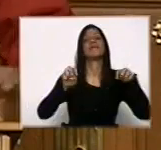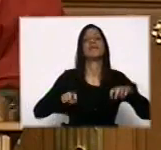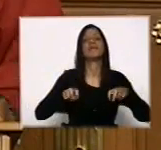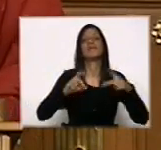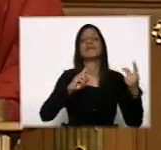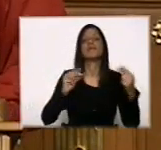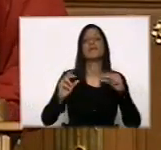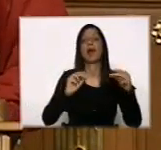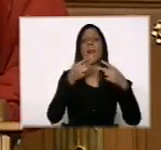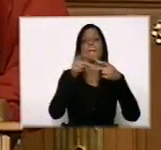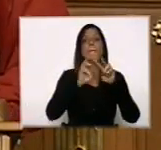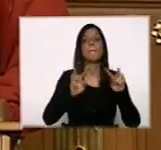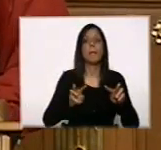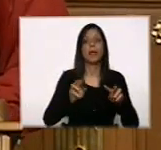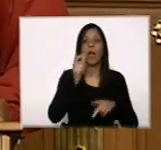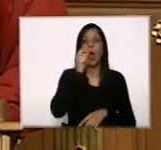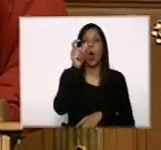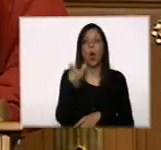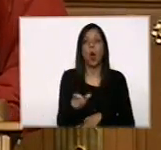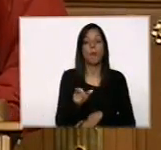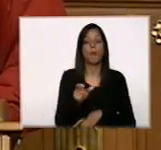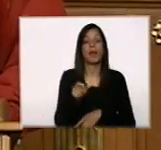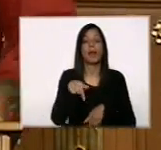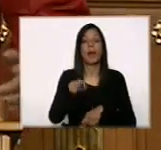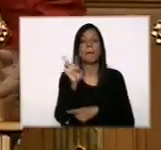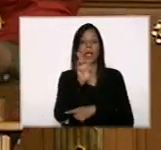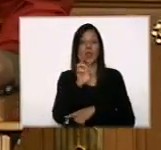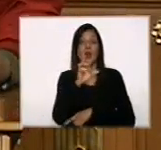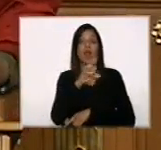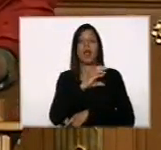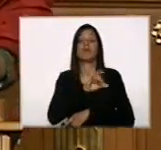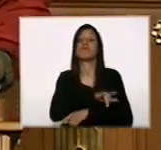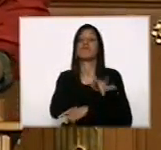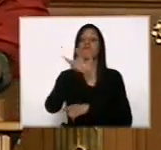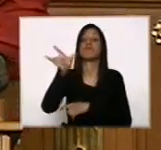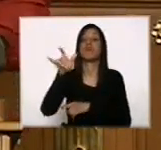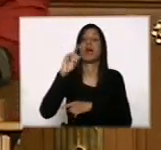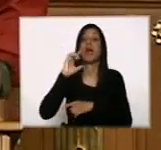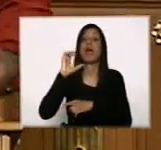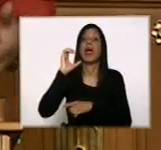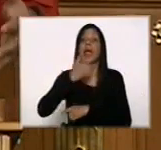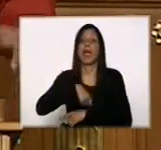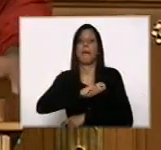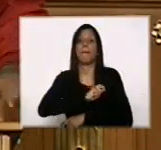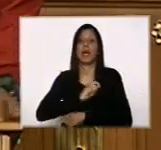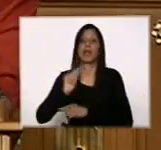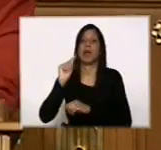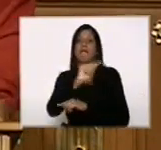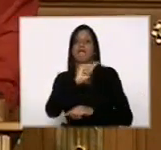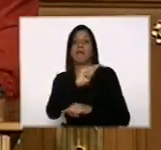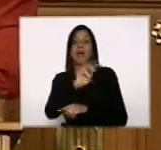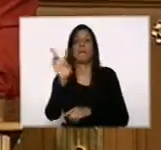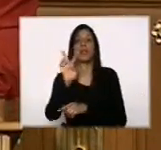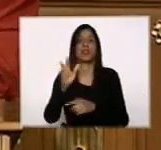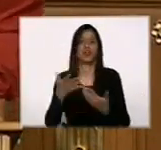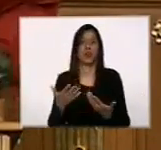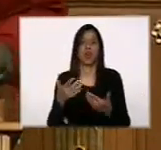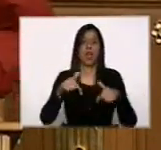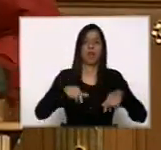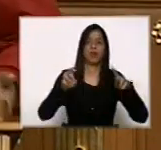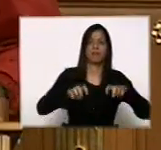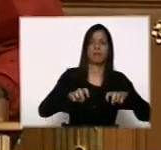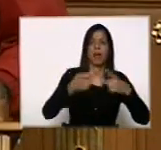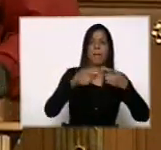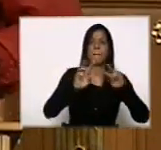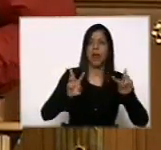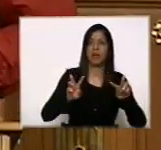España el señor Tomás Chanón y declaró inclusive que iba a pedir sanciones contra Venezuela en pleno proceso de diálogo. ¿En